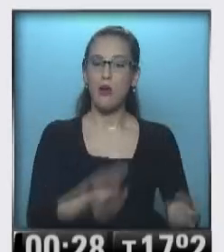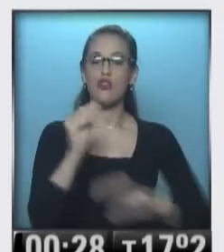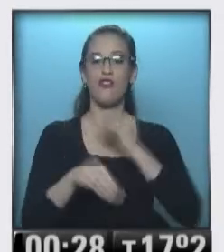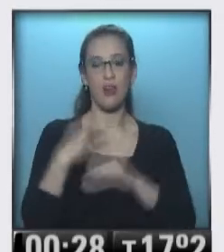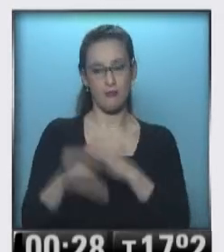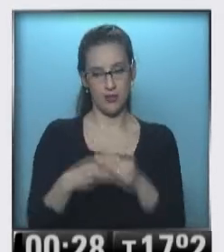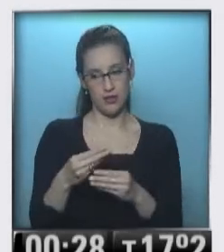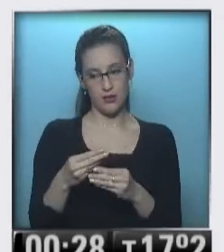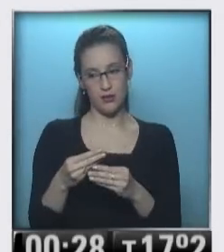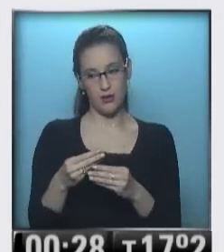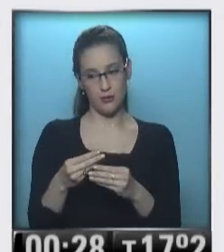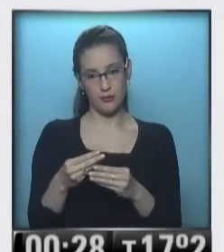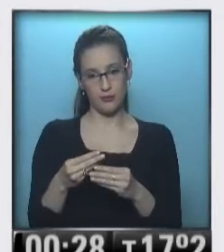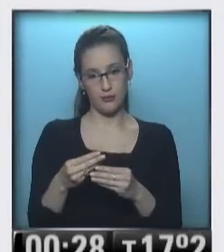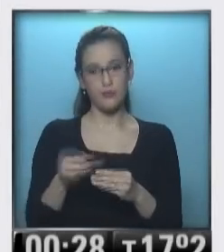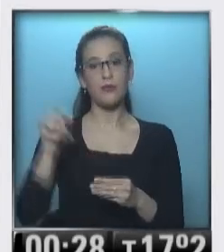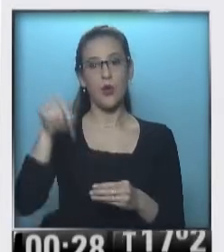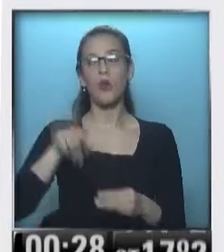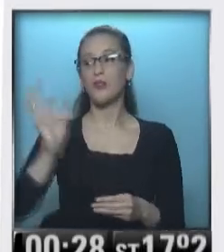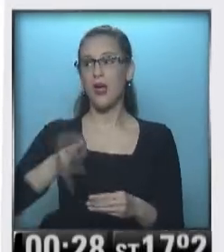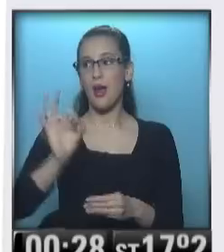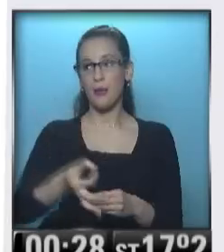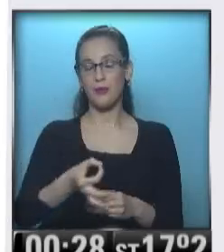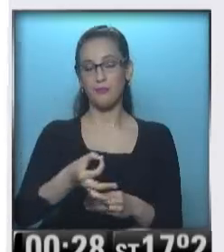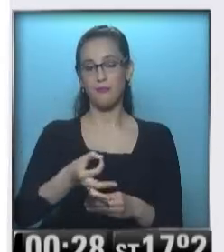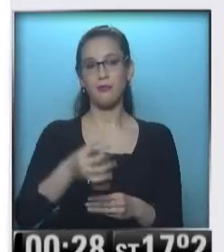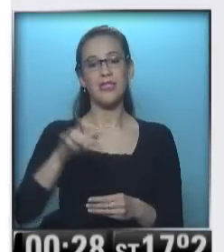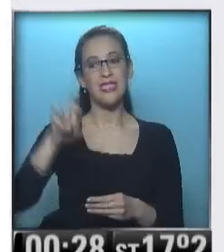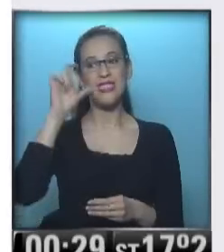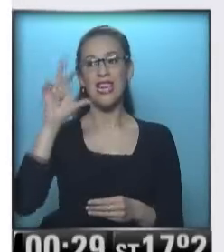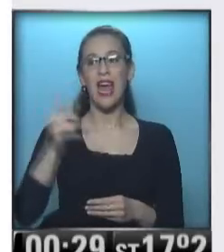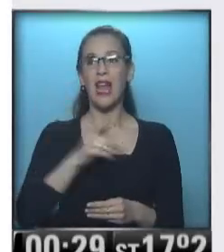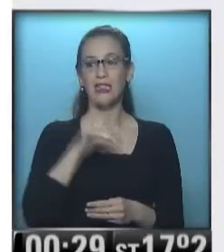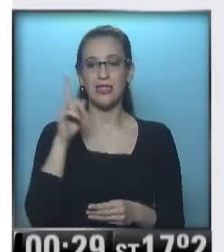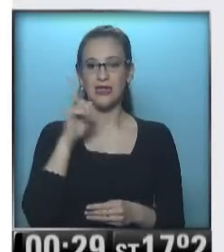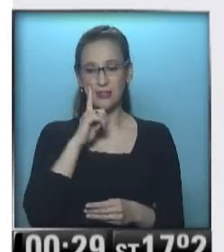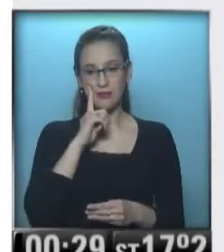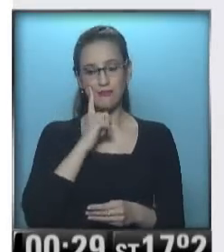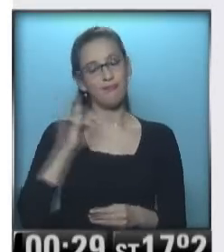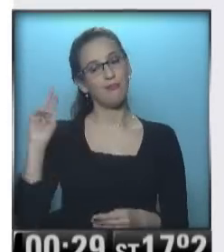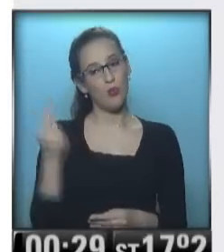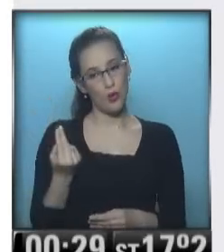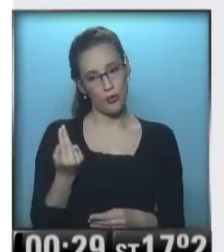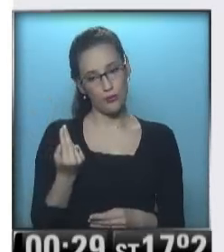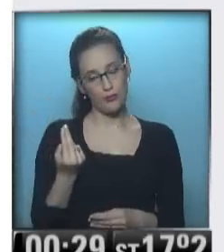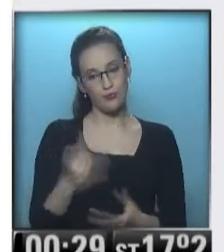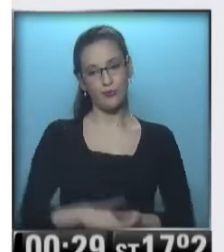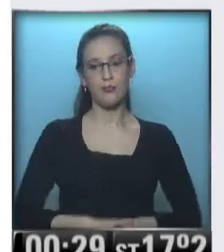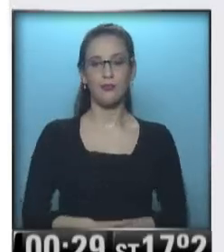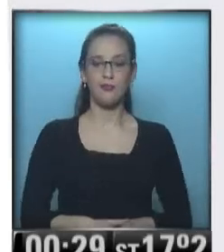Así nos enterábamos todos, lamentablemente, de que Gustavo Cerati ya no está con nosotros.